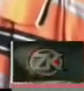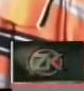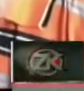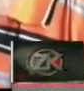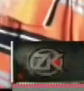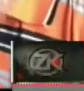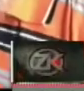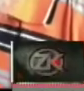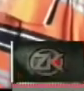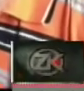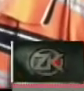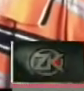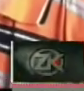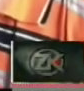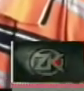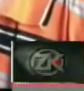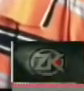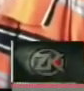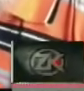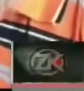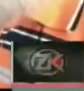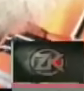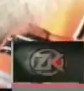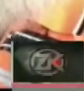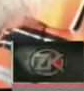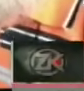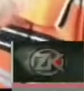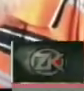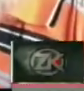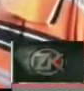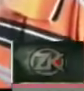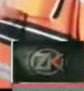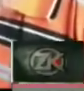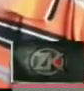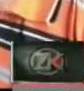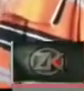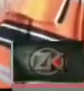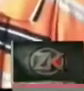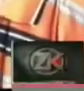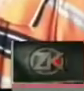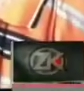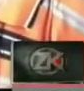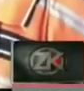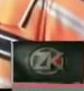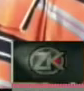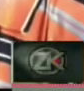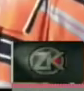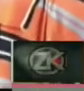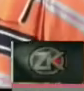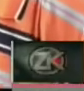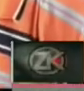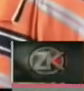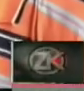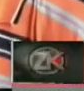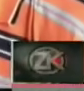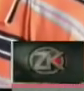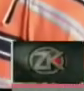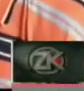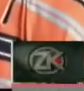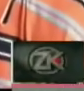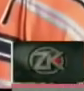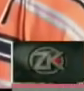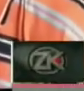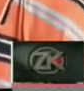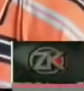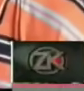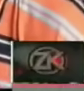como entrenador pasaron por mi mano José Bonilla, que fue campeón mundial. Eglis Rondón, que fue un muchacho de